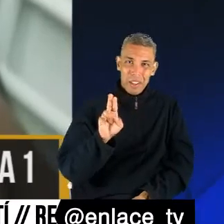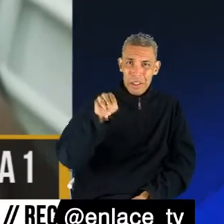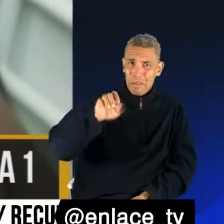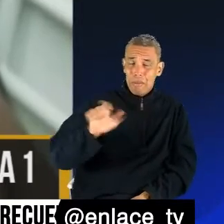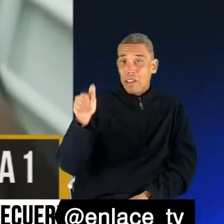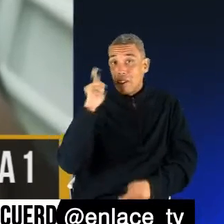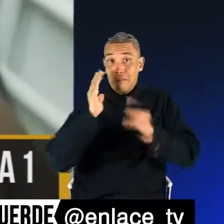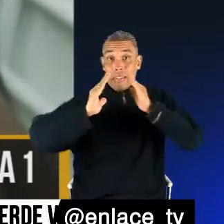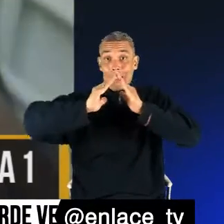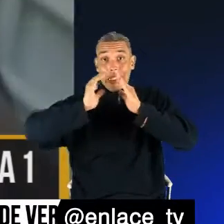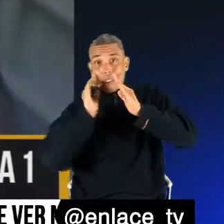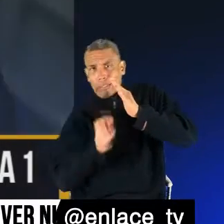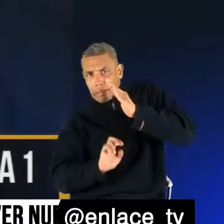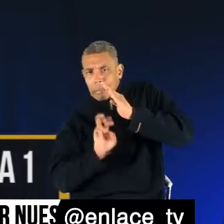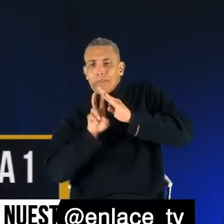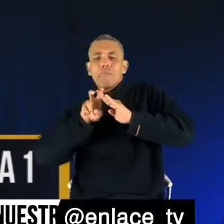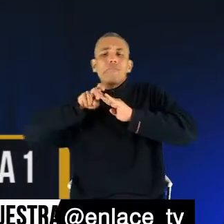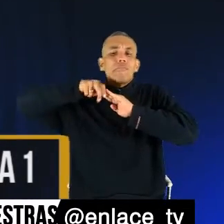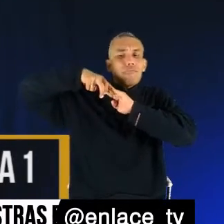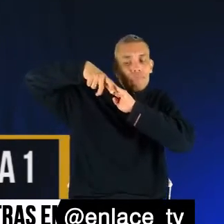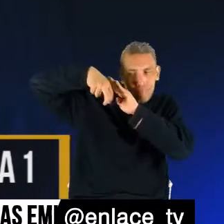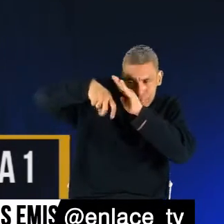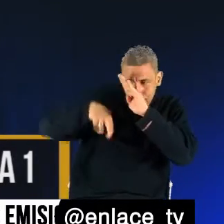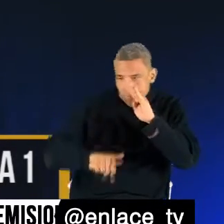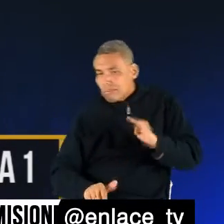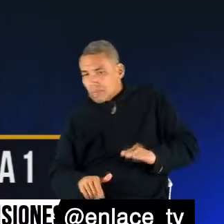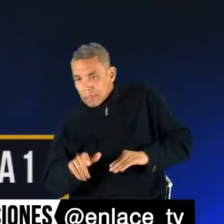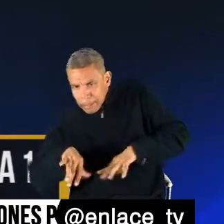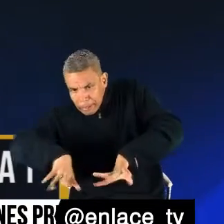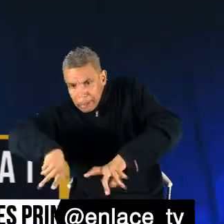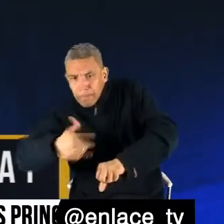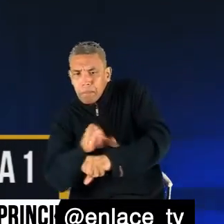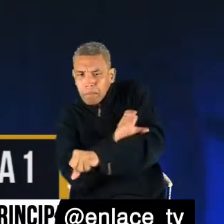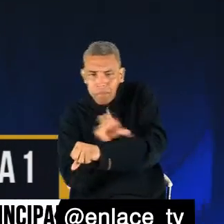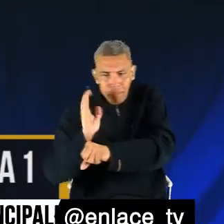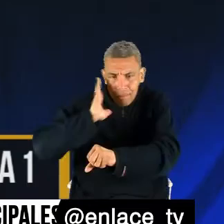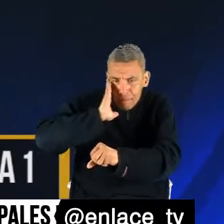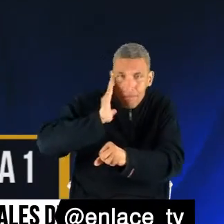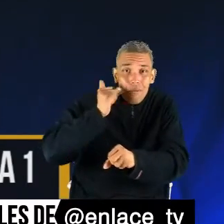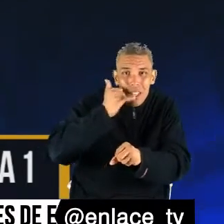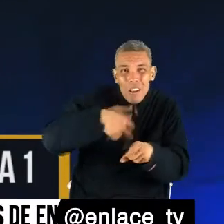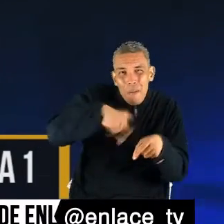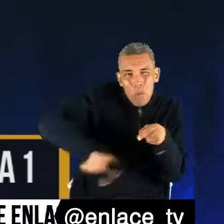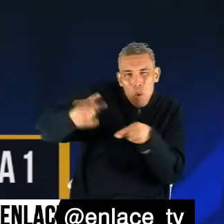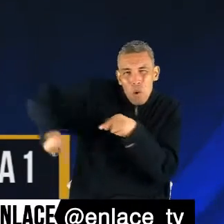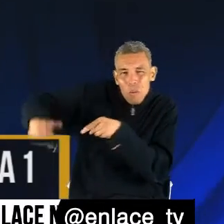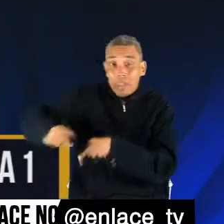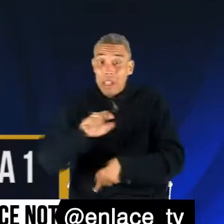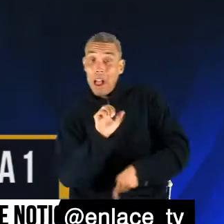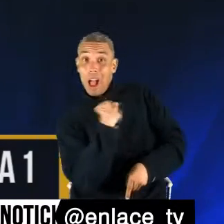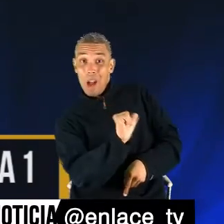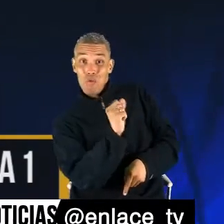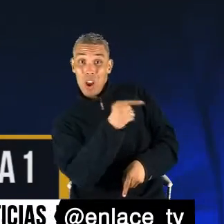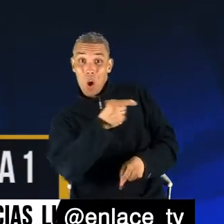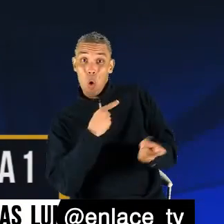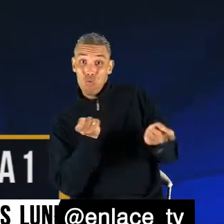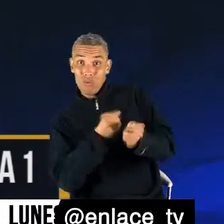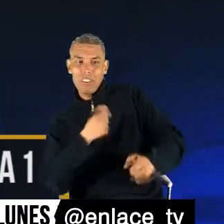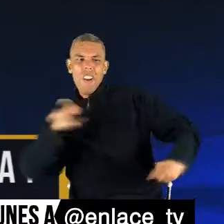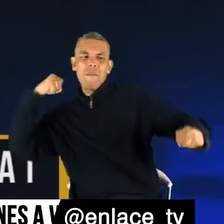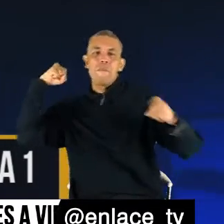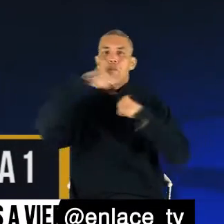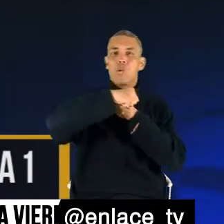celulares y una tablet, al mismo tiempo que golpeó en varias oportunidades a una mujer que se encontraba en el interior de la residencia. Spider-Man